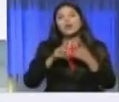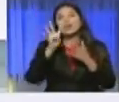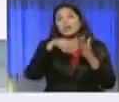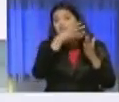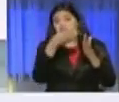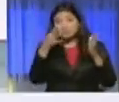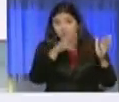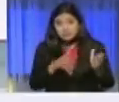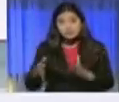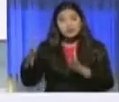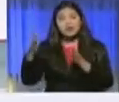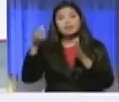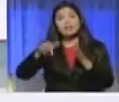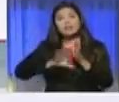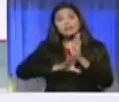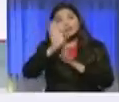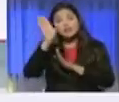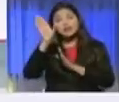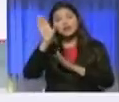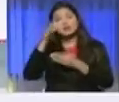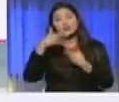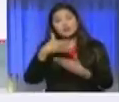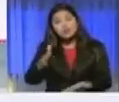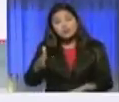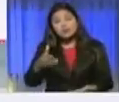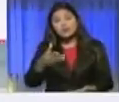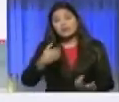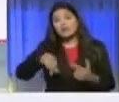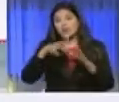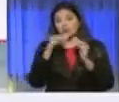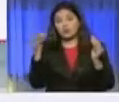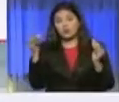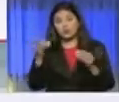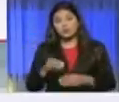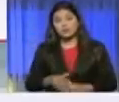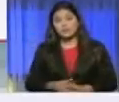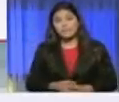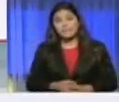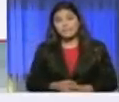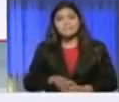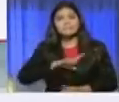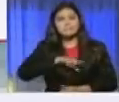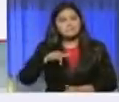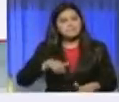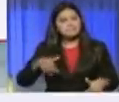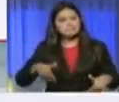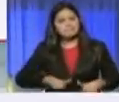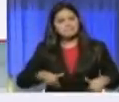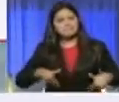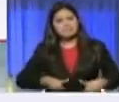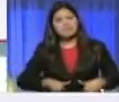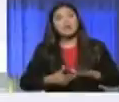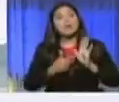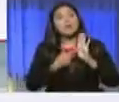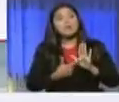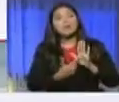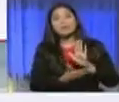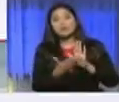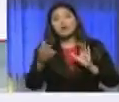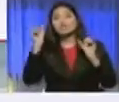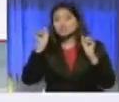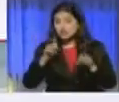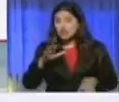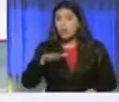Común de Desarrollo de Beneficio Mutuo, nos pusimos a la vanguardia para demostrar que sí se